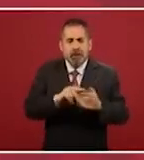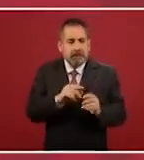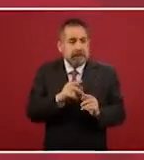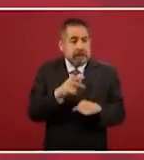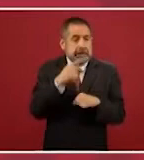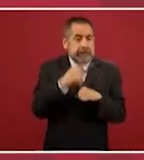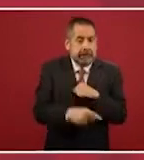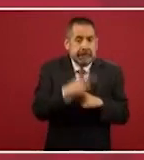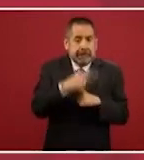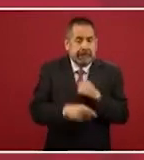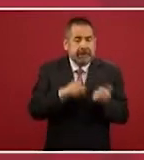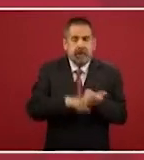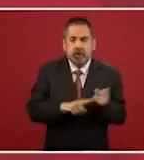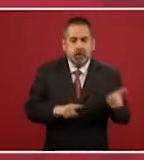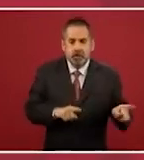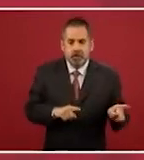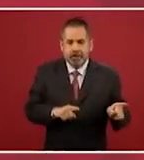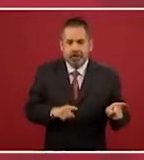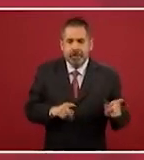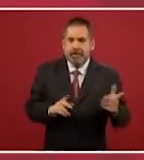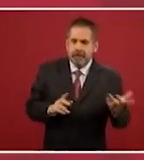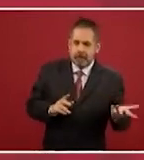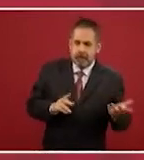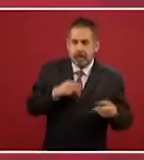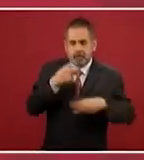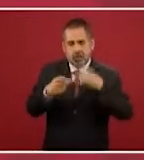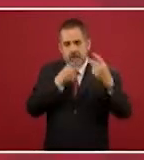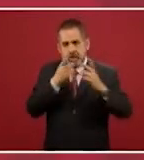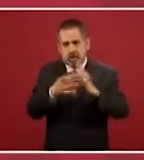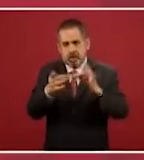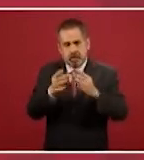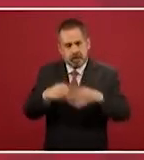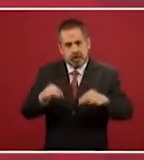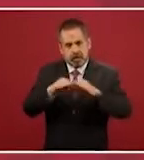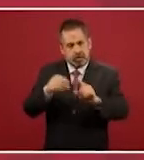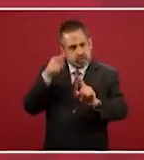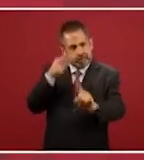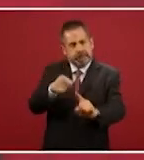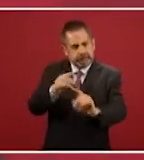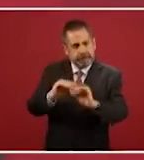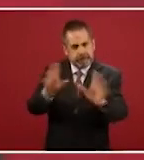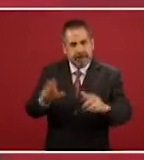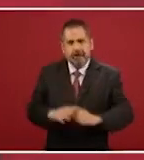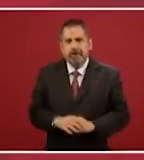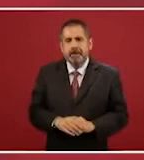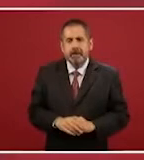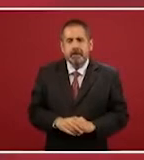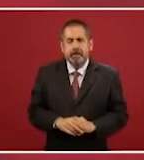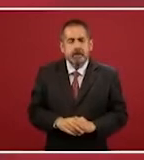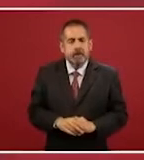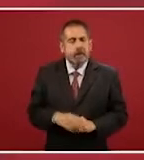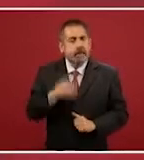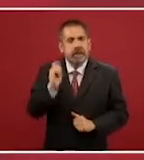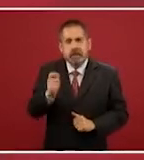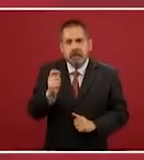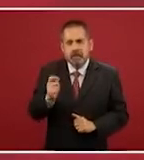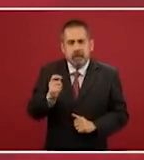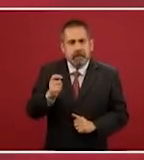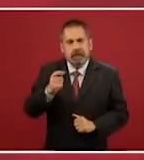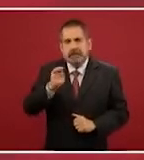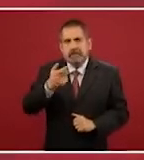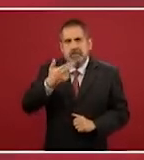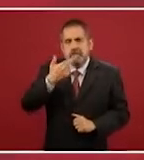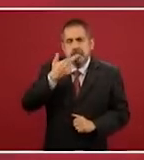riesgo de especial riesgo le voy a hacer una cosa muy pragmática casi sería mejor